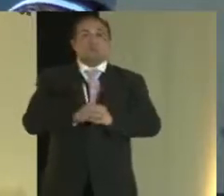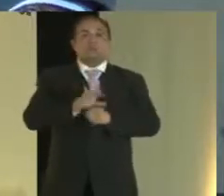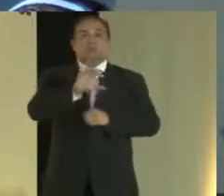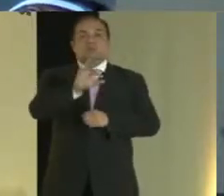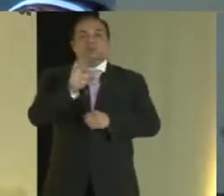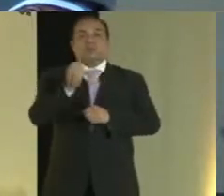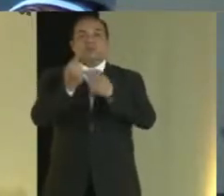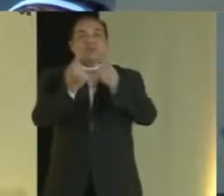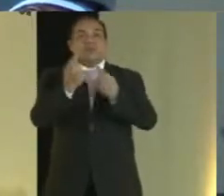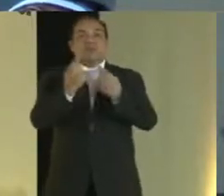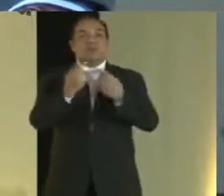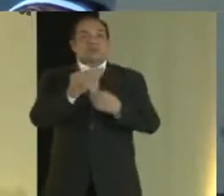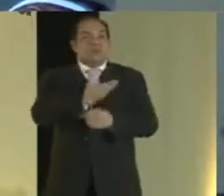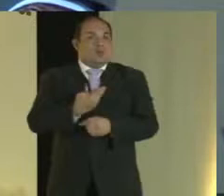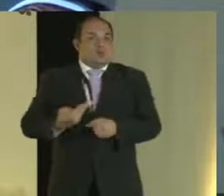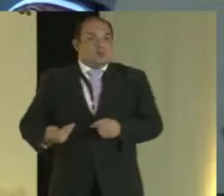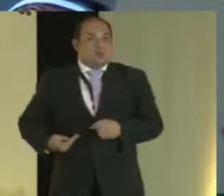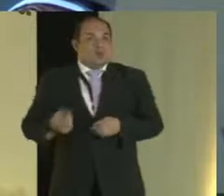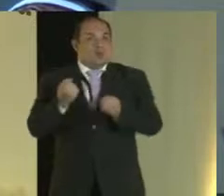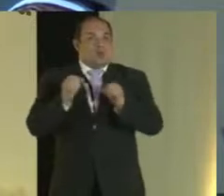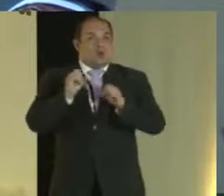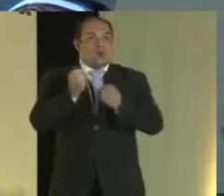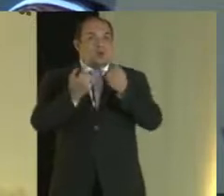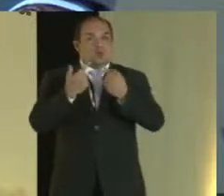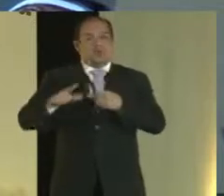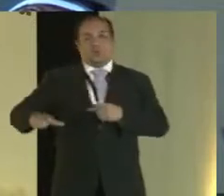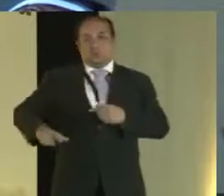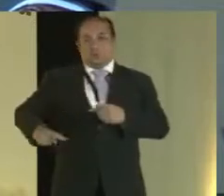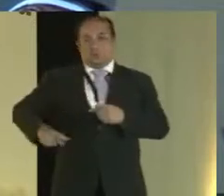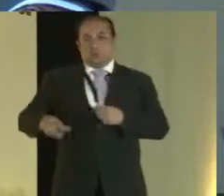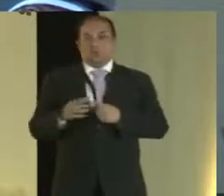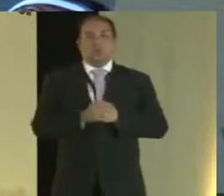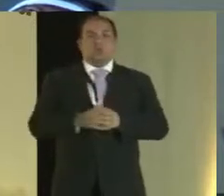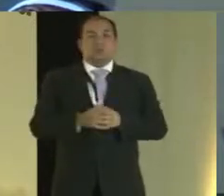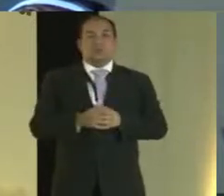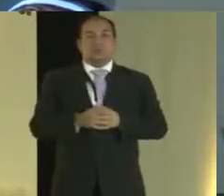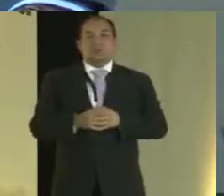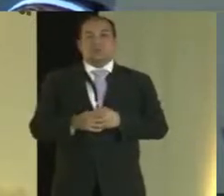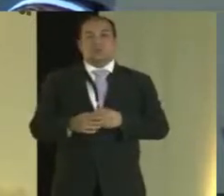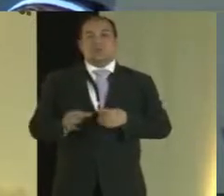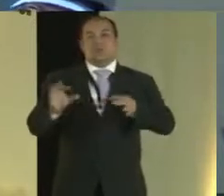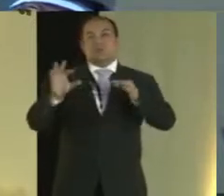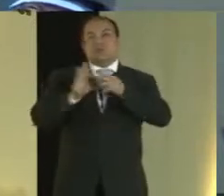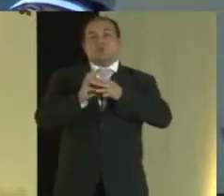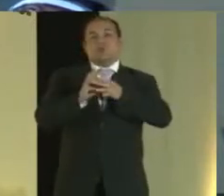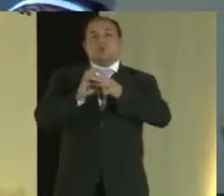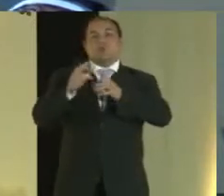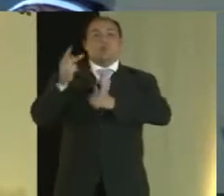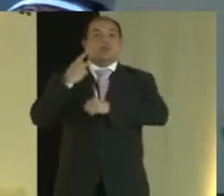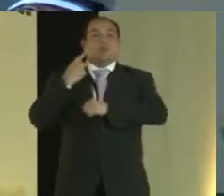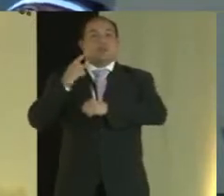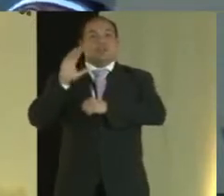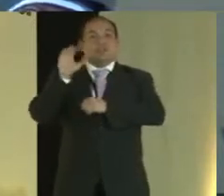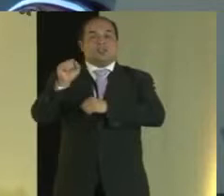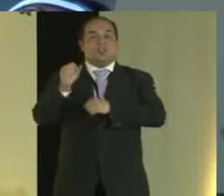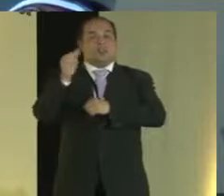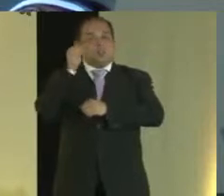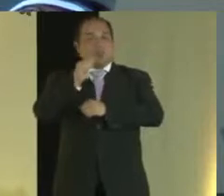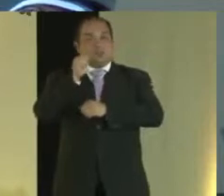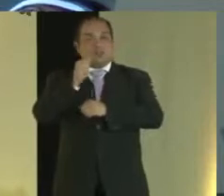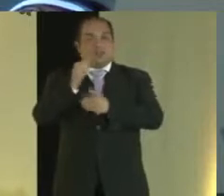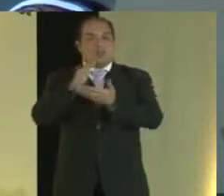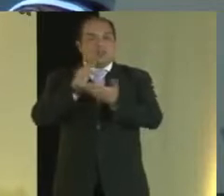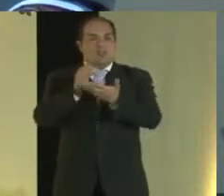algunos presidentes o algunos gobiernos. Su relación con la política es siempre